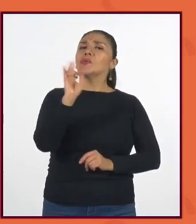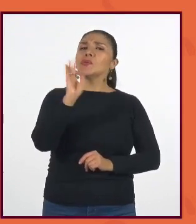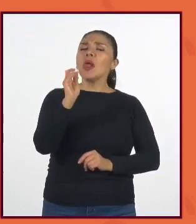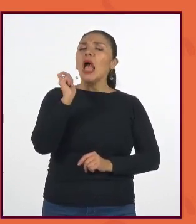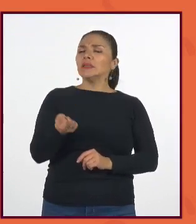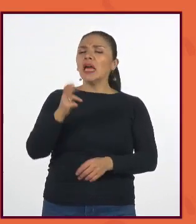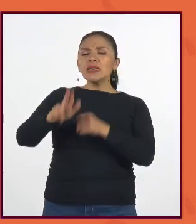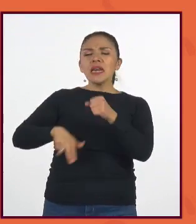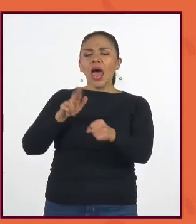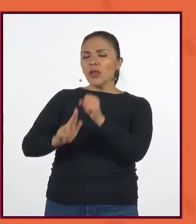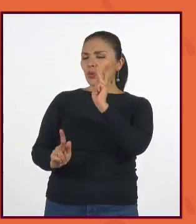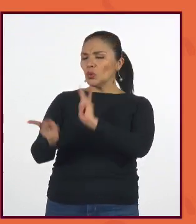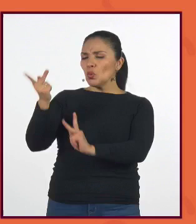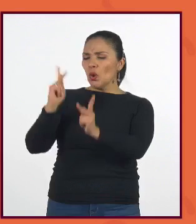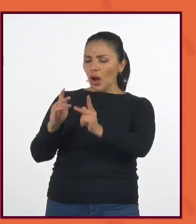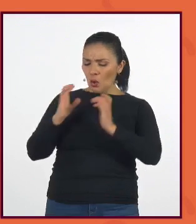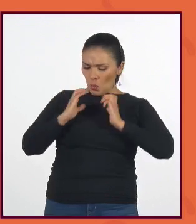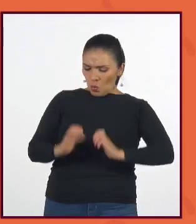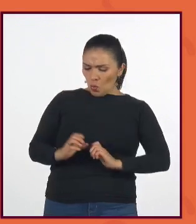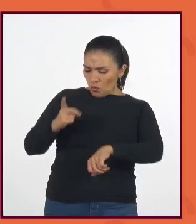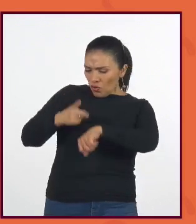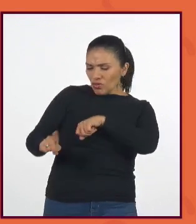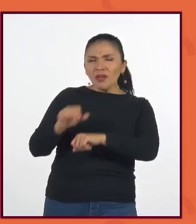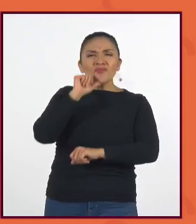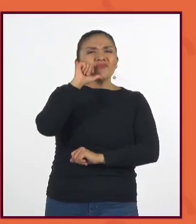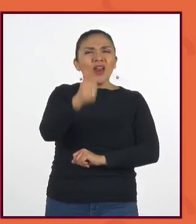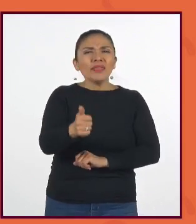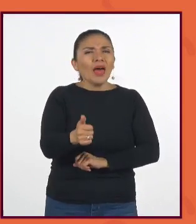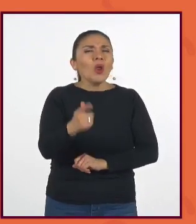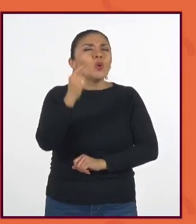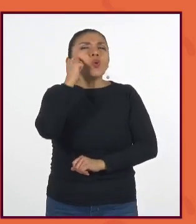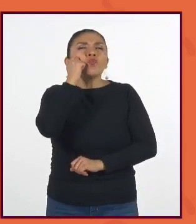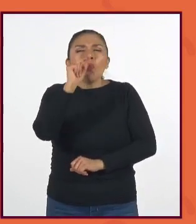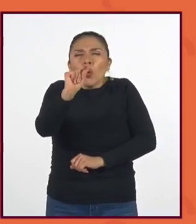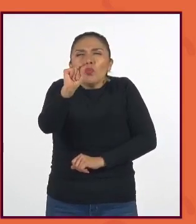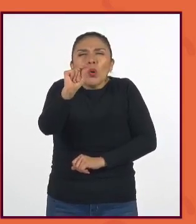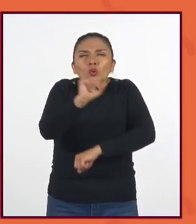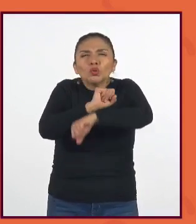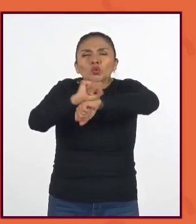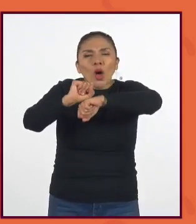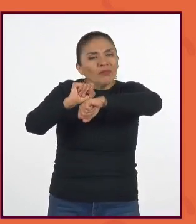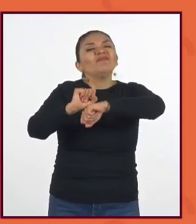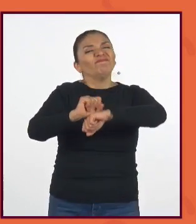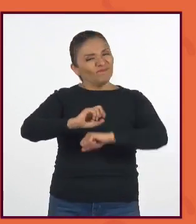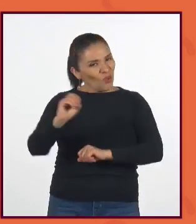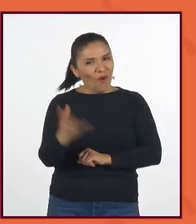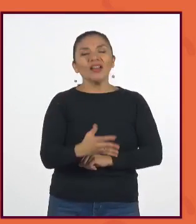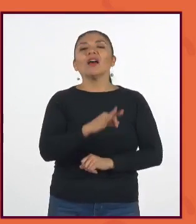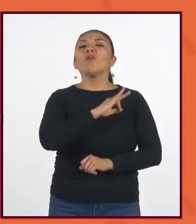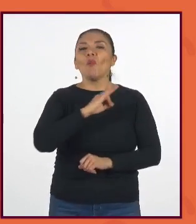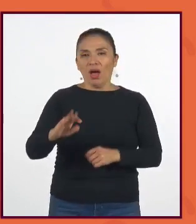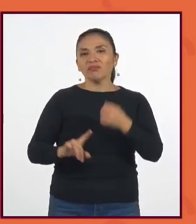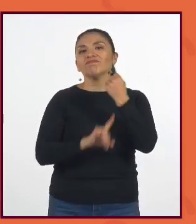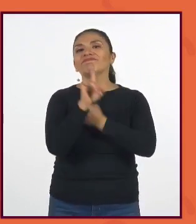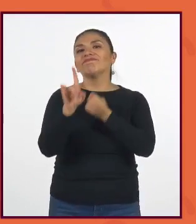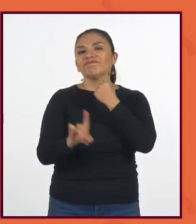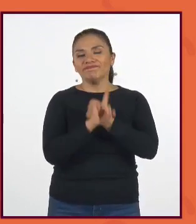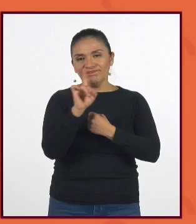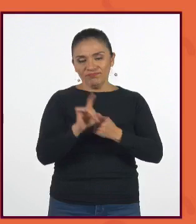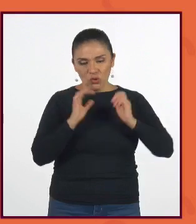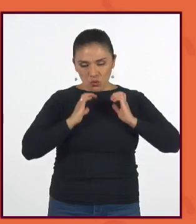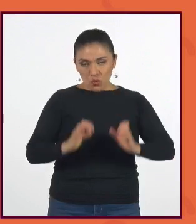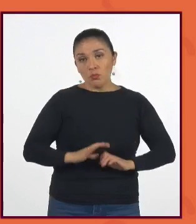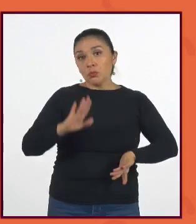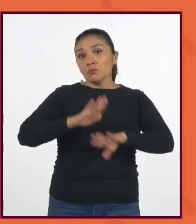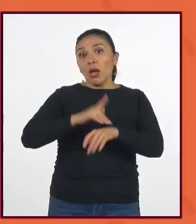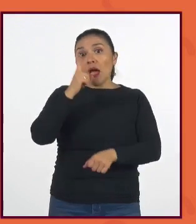no daña el organismo, aún en dosis bajas, va a provocar también episodios, sobre todo